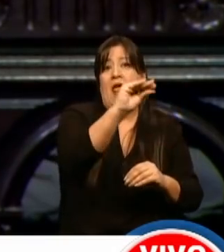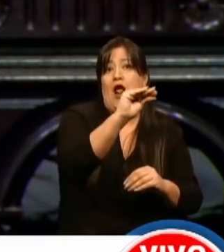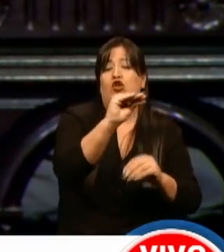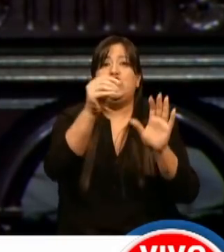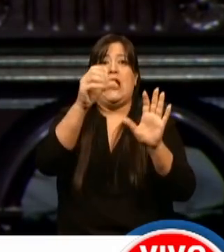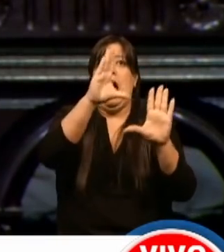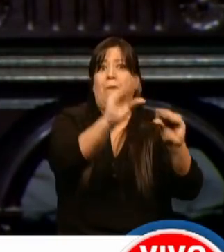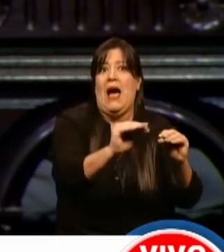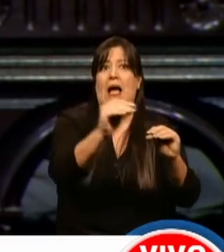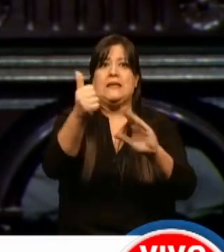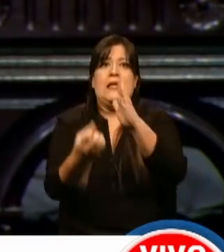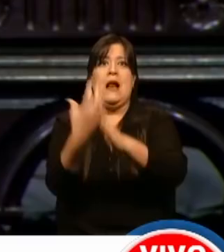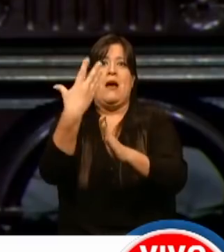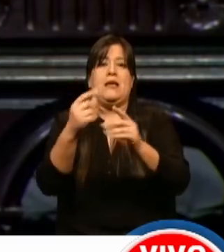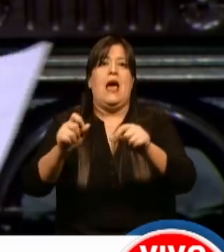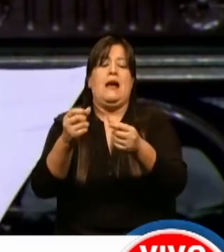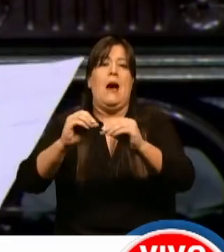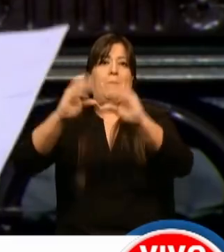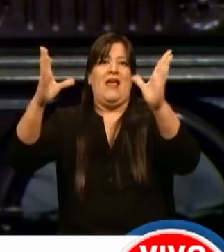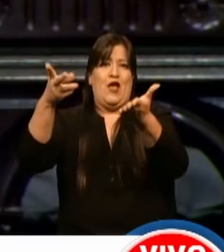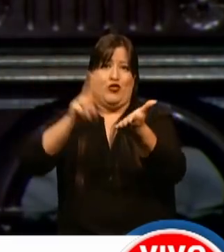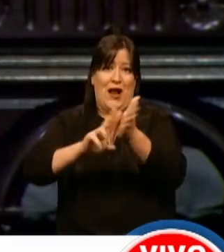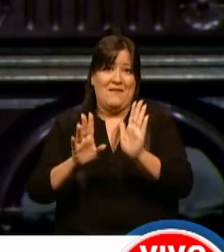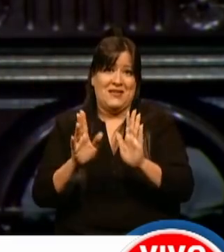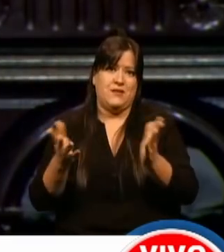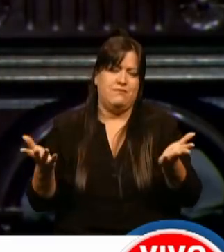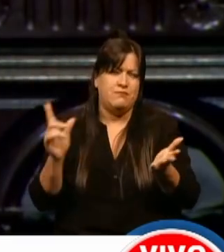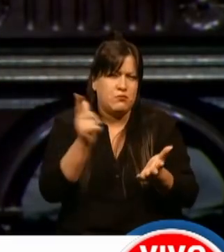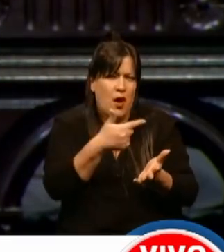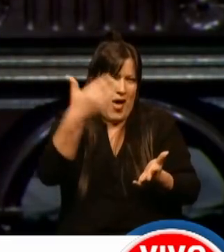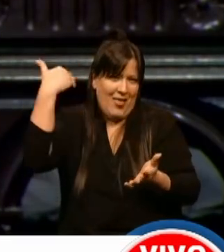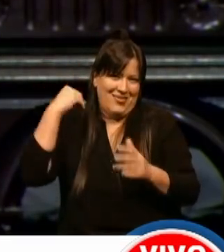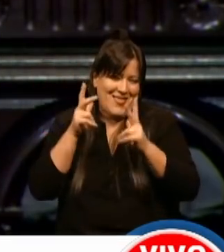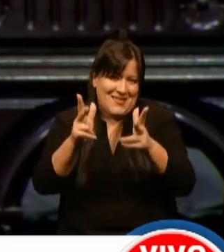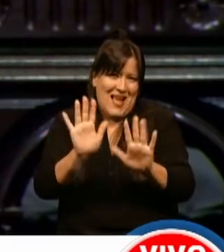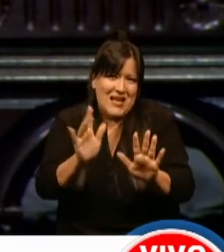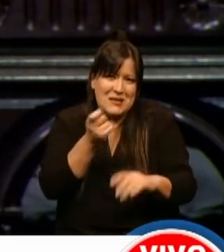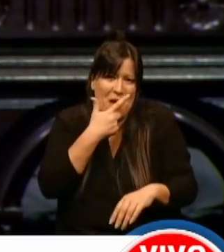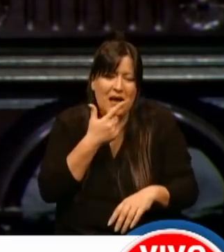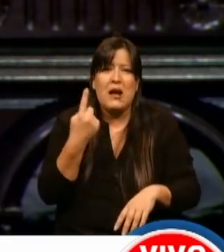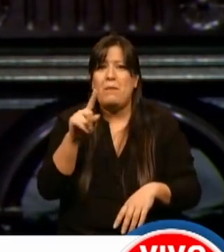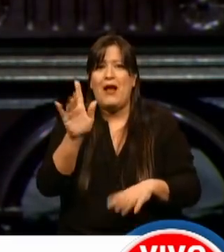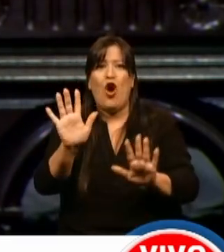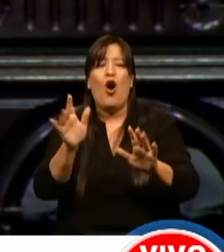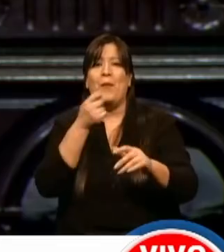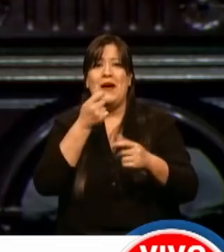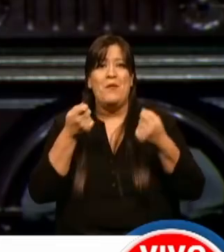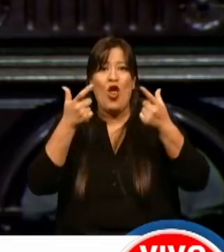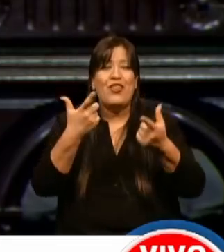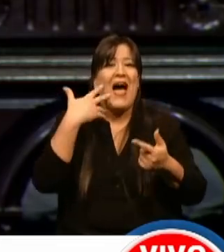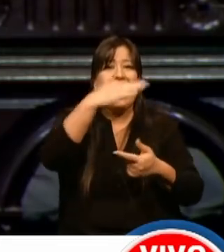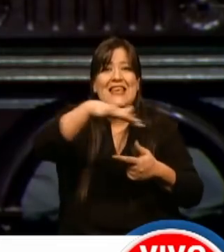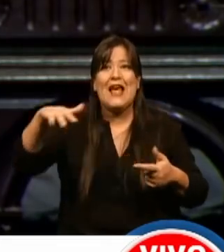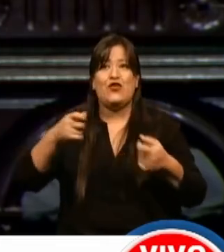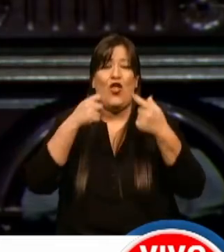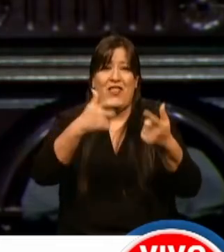las 6 de la mañana. No creo que nadie que tenga la oportunidad de poder brindarle calefacción a sus nietos,